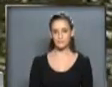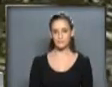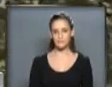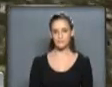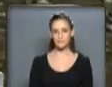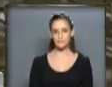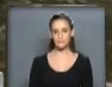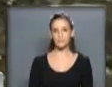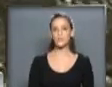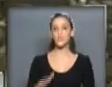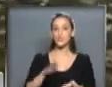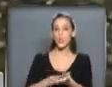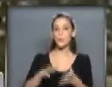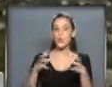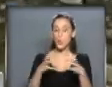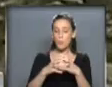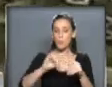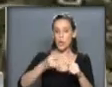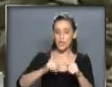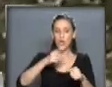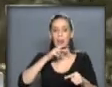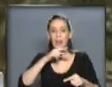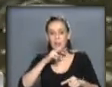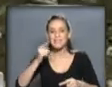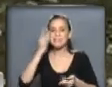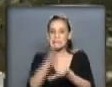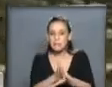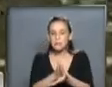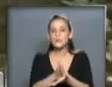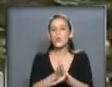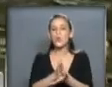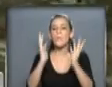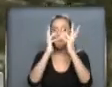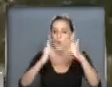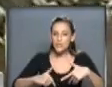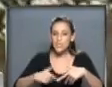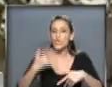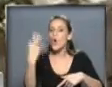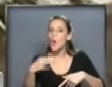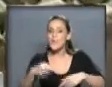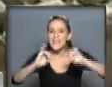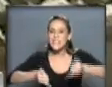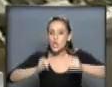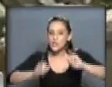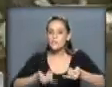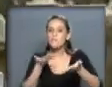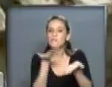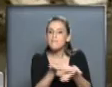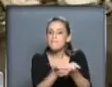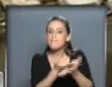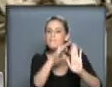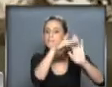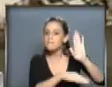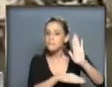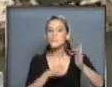El Deliberante de La Plata sancionó un proyecto que obliga al municipio a presentar un registro de las defunciones en los cementerios